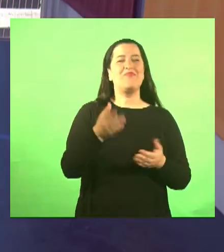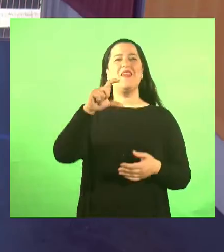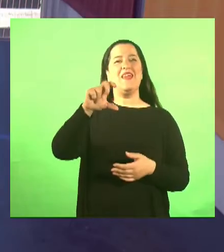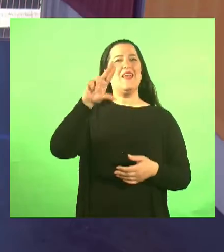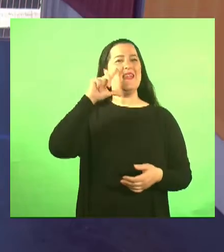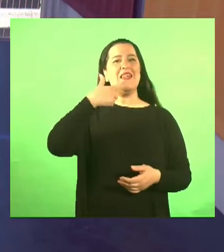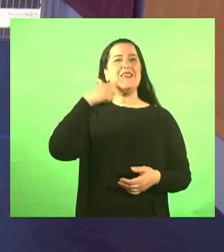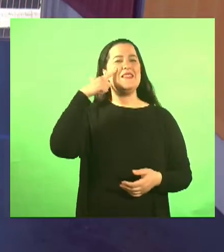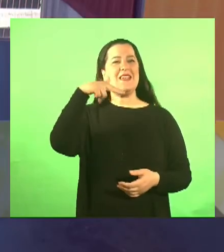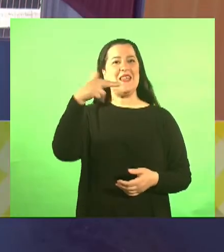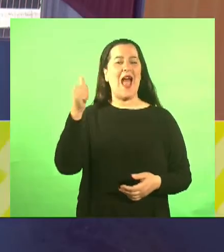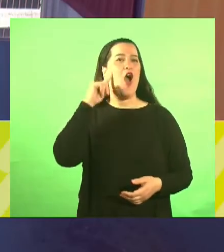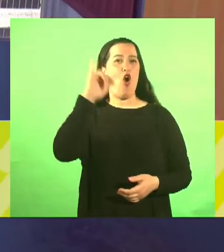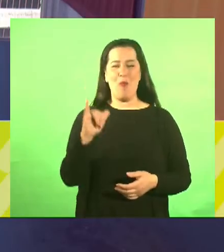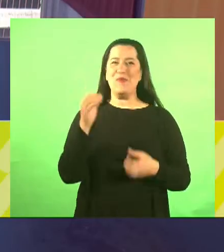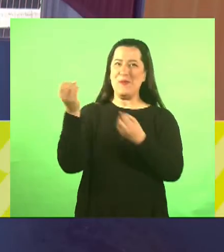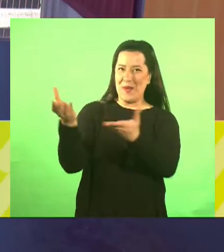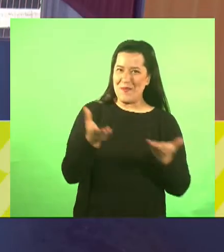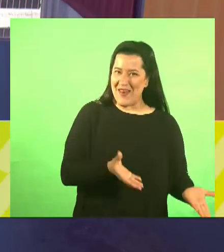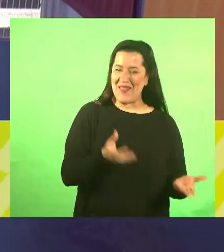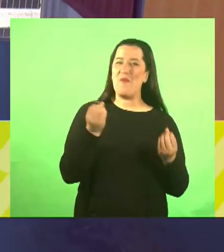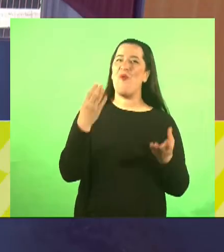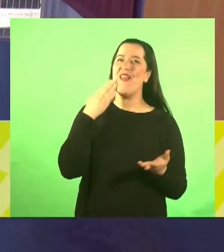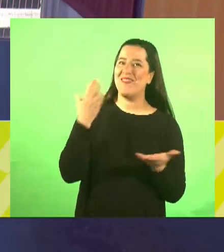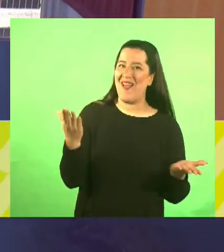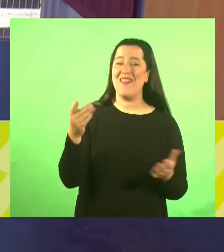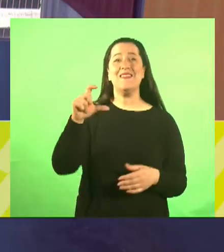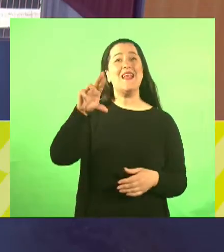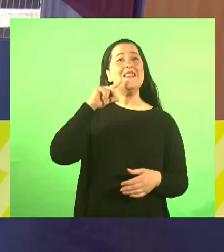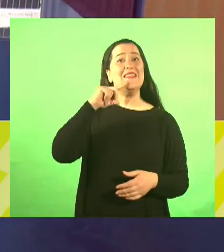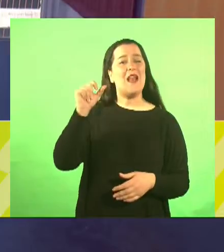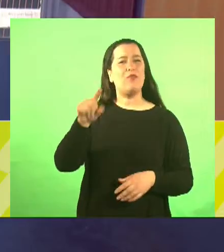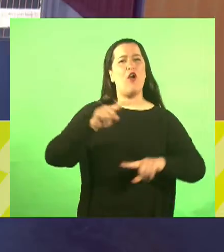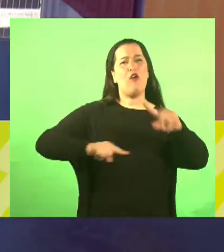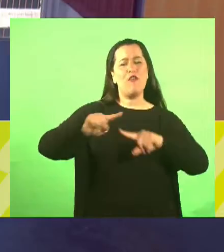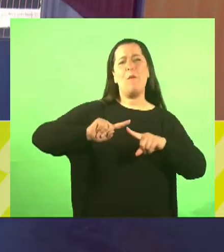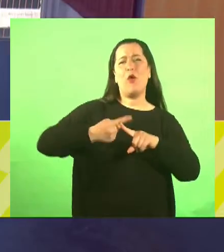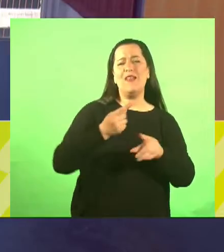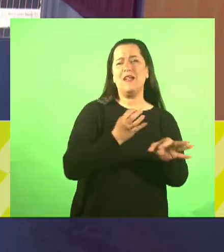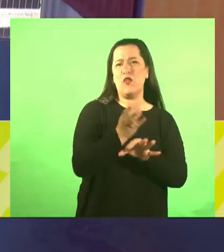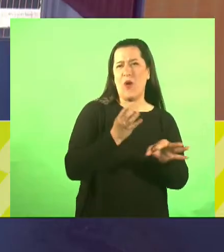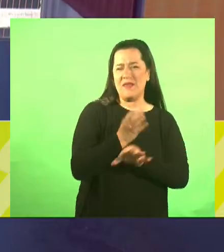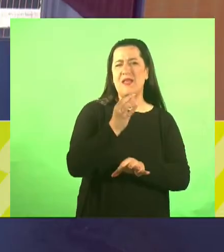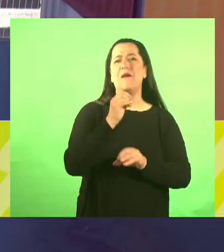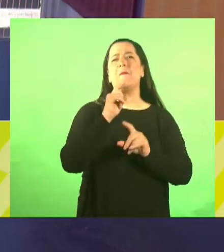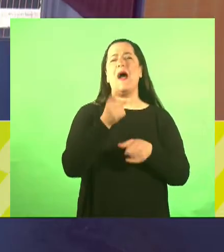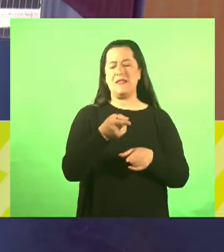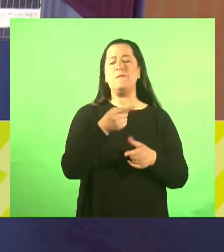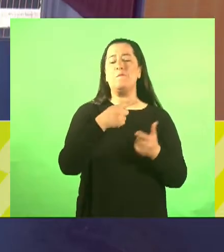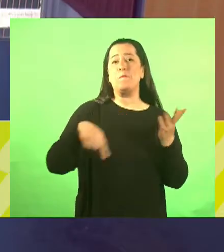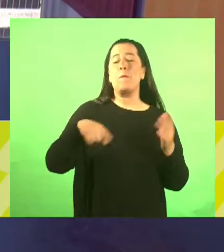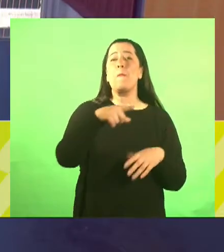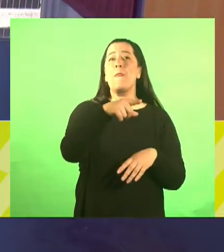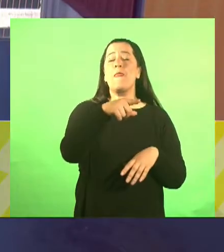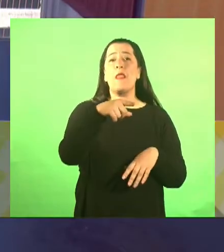Cristina Gómez. Bienvenida, Cristina. Buenas tardes. Cristina es nuestra coordinadora de políticas educativas y editoriales y decíamos que es un